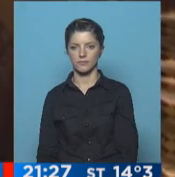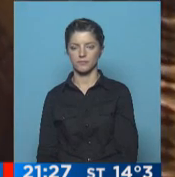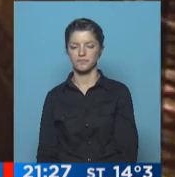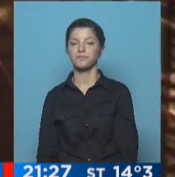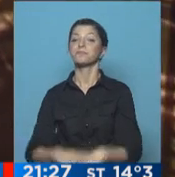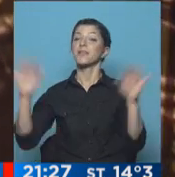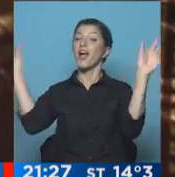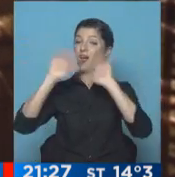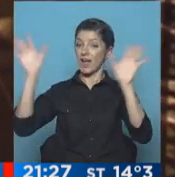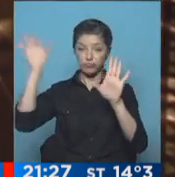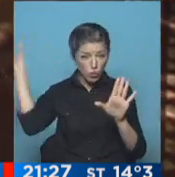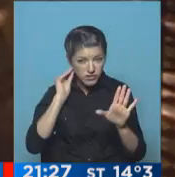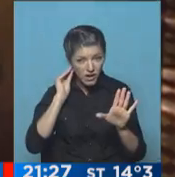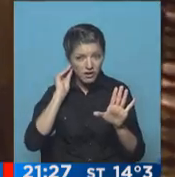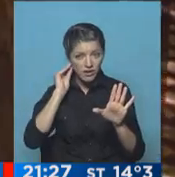Hola, ¿me escuchan?